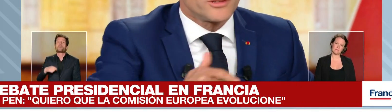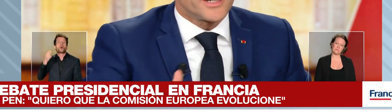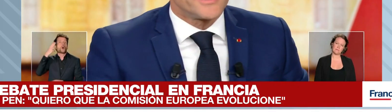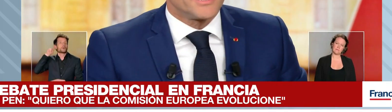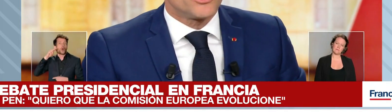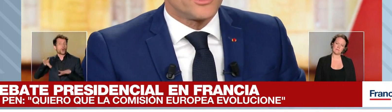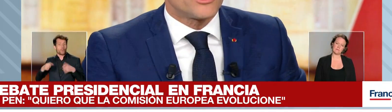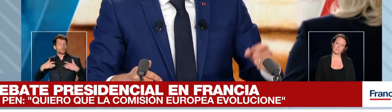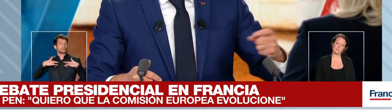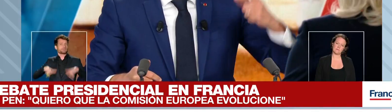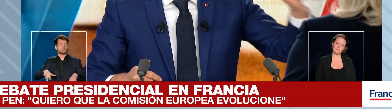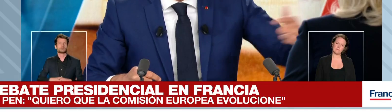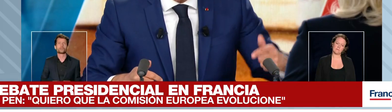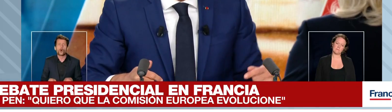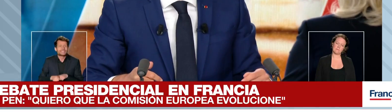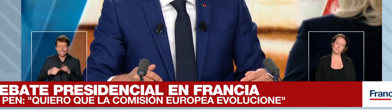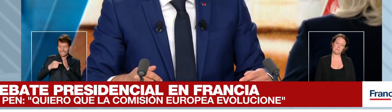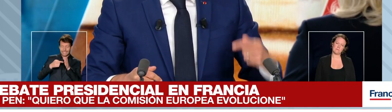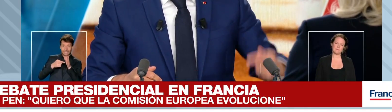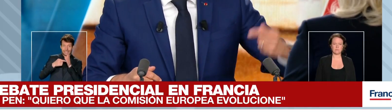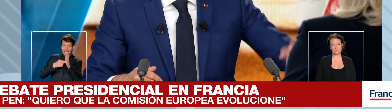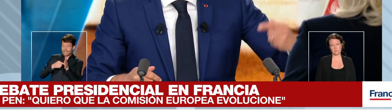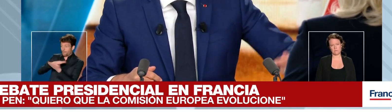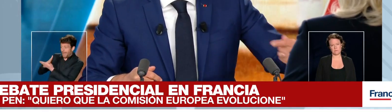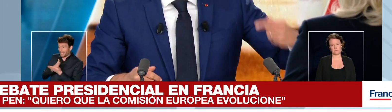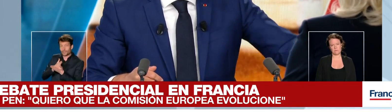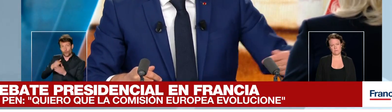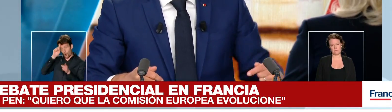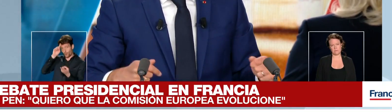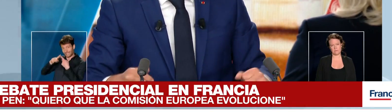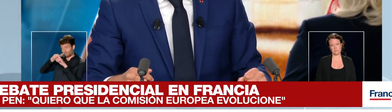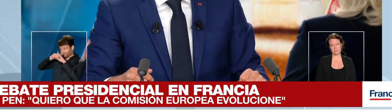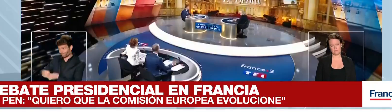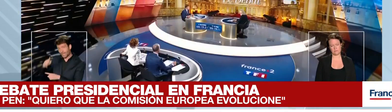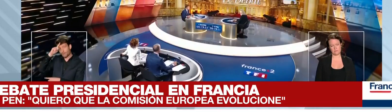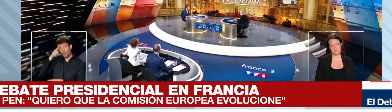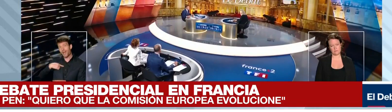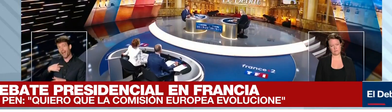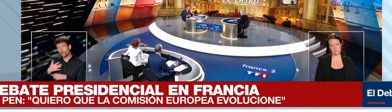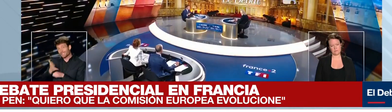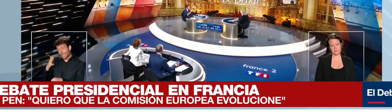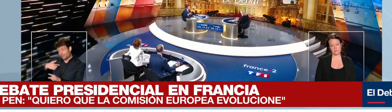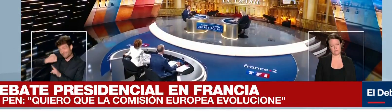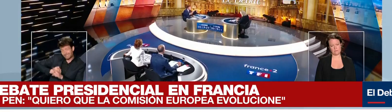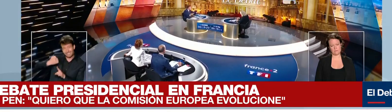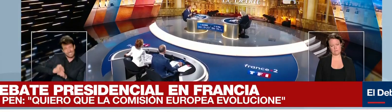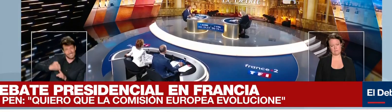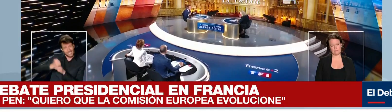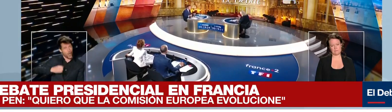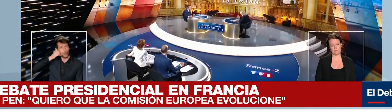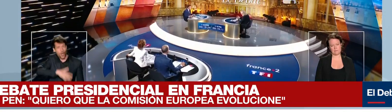la de las vacunas, la de la solidaridad para poder convencer a los alemanes. Es una batalla francesa de todos los días, la que yo he llevado desde hace 5 años,